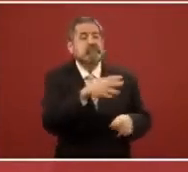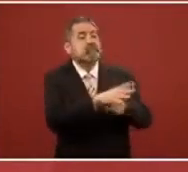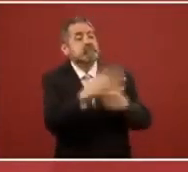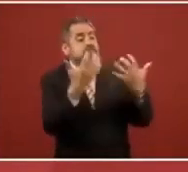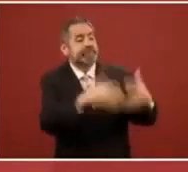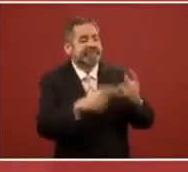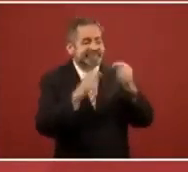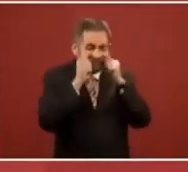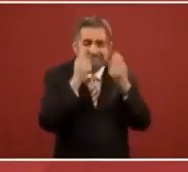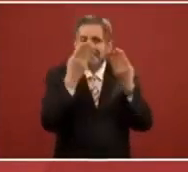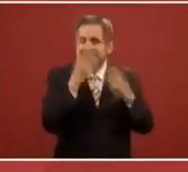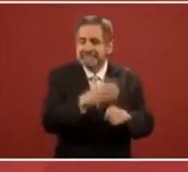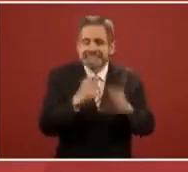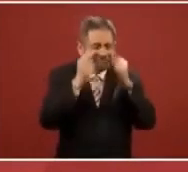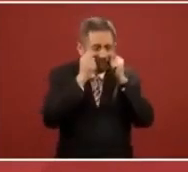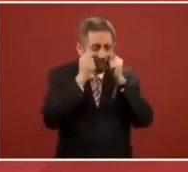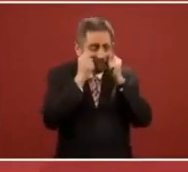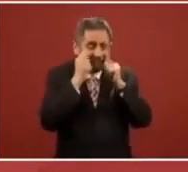el banco que sea.